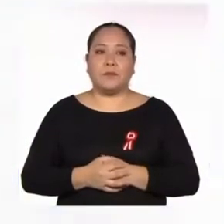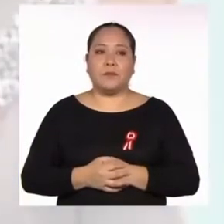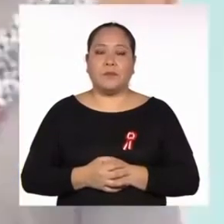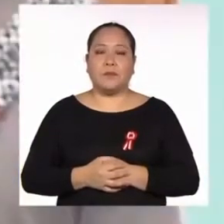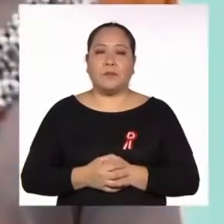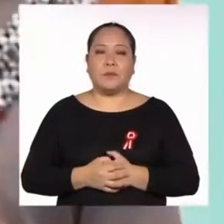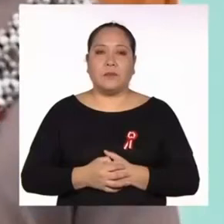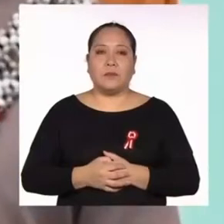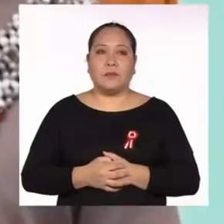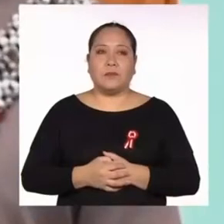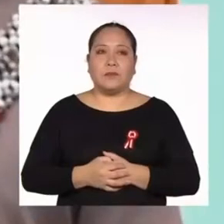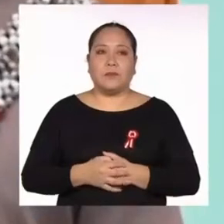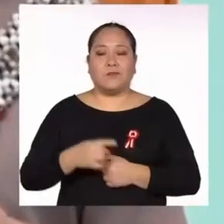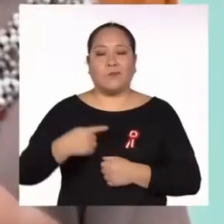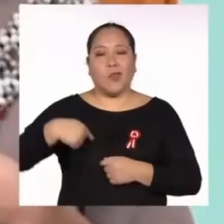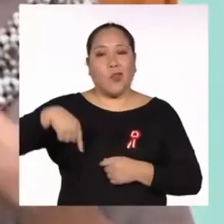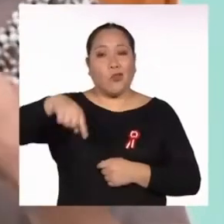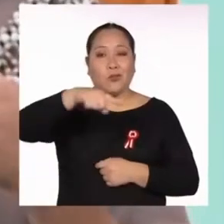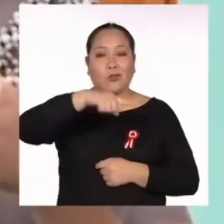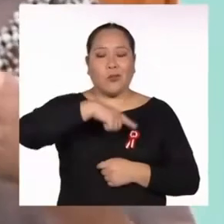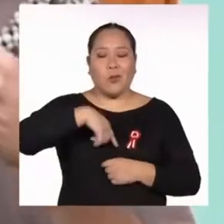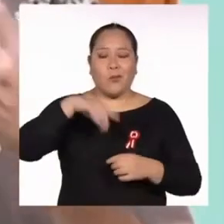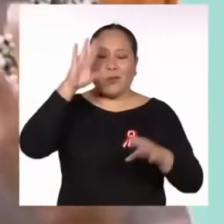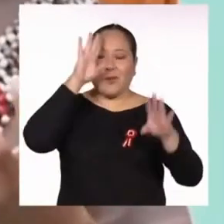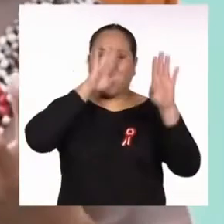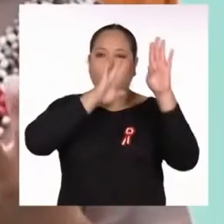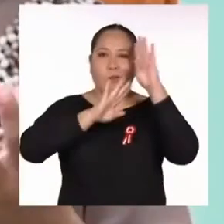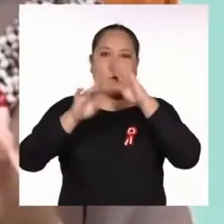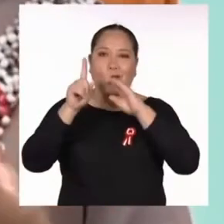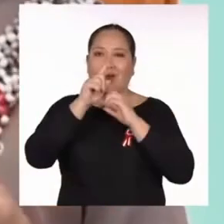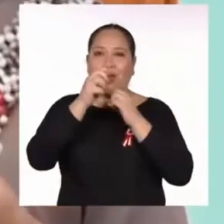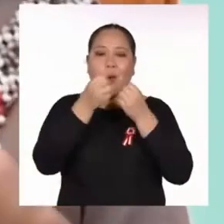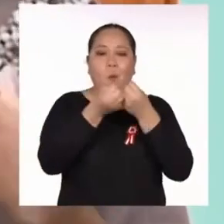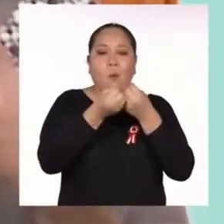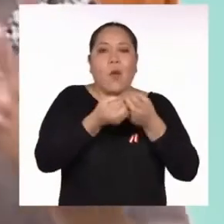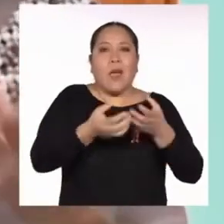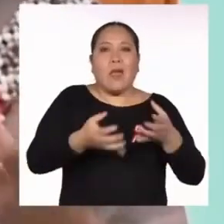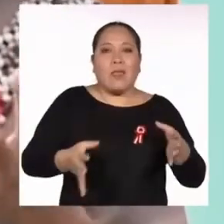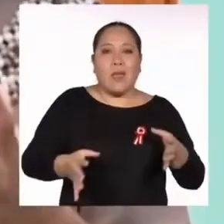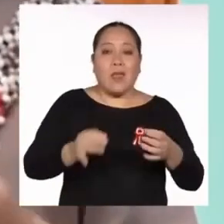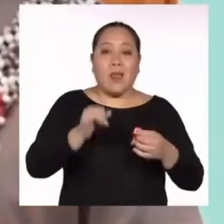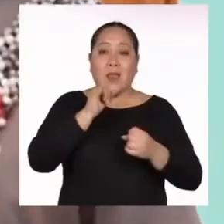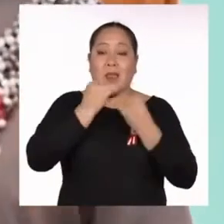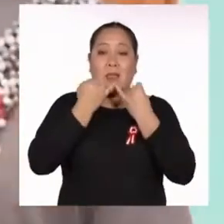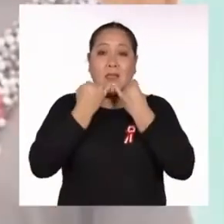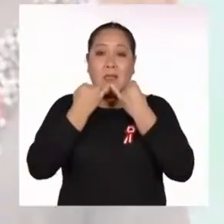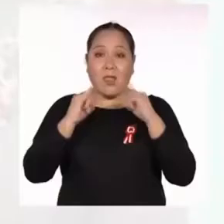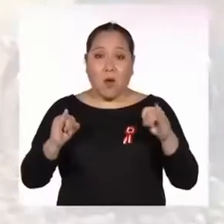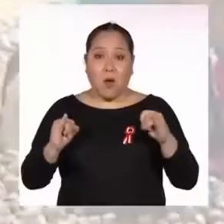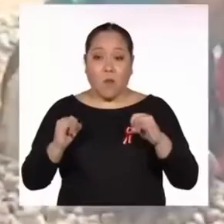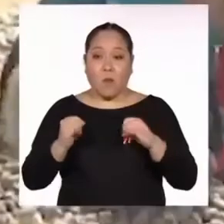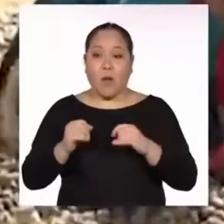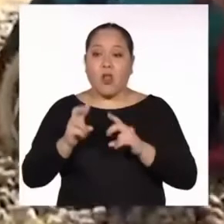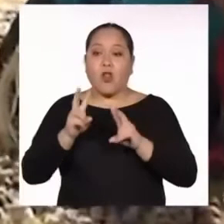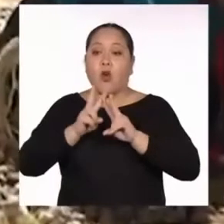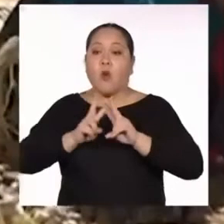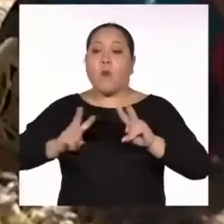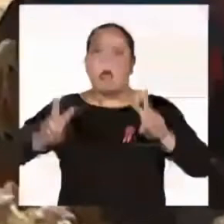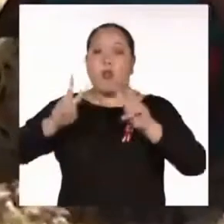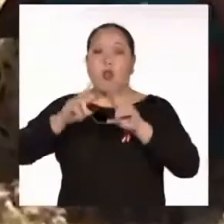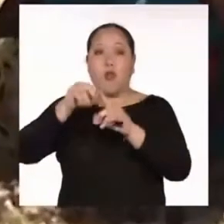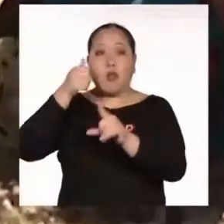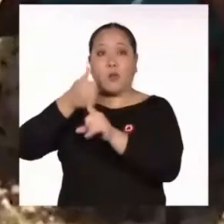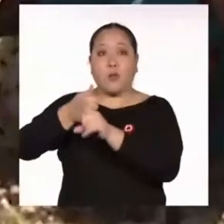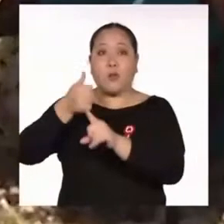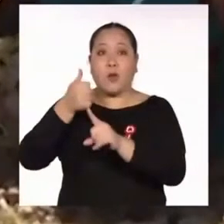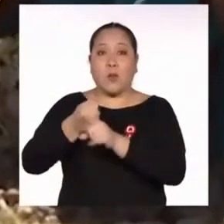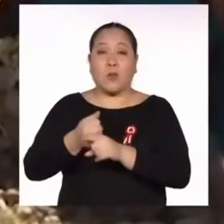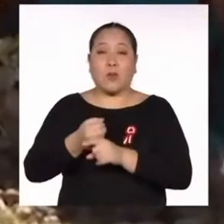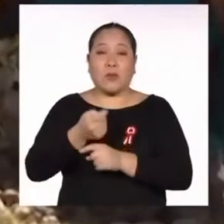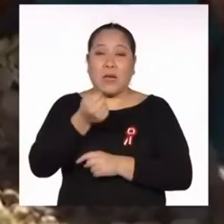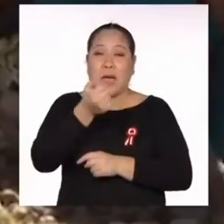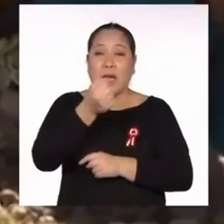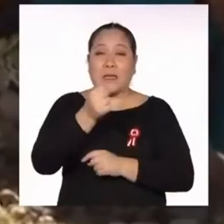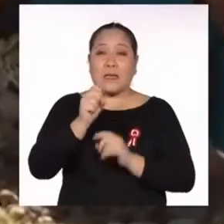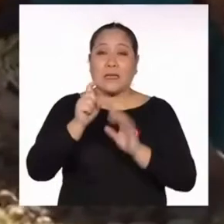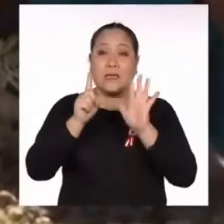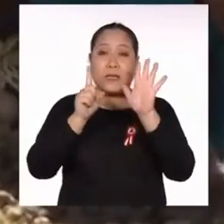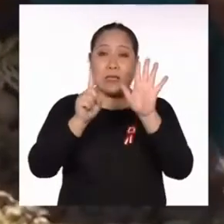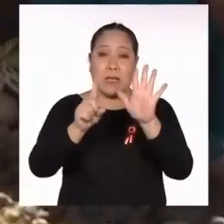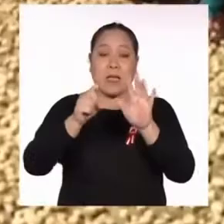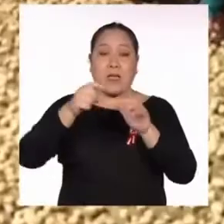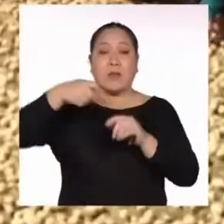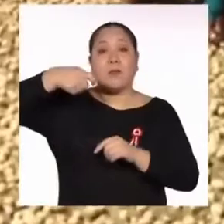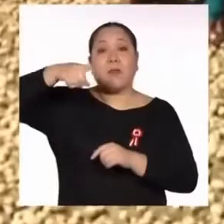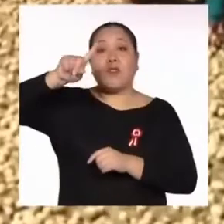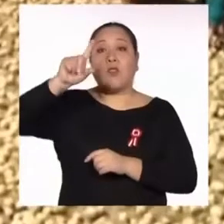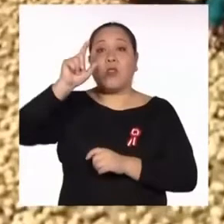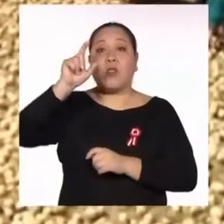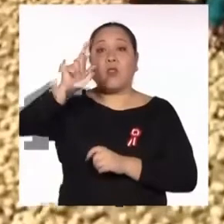no os preocupéis que no perder el idioma los valores que hemos tenido casi seis millones de peruanos se